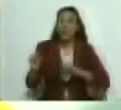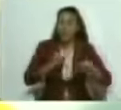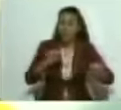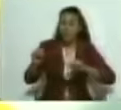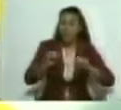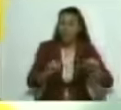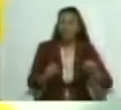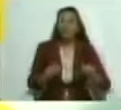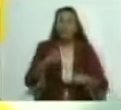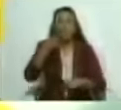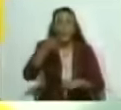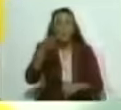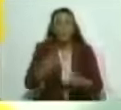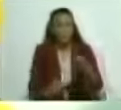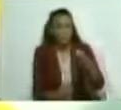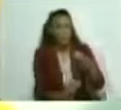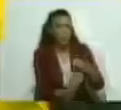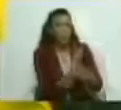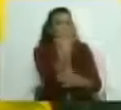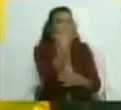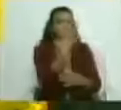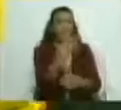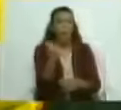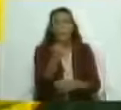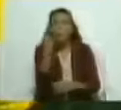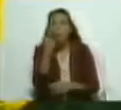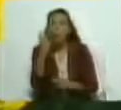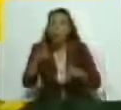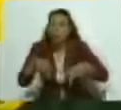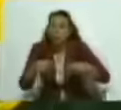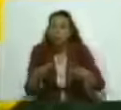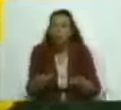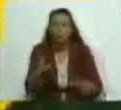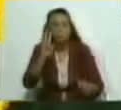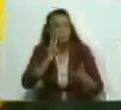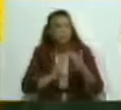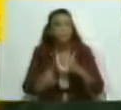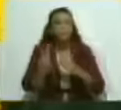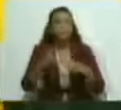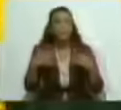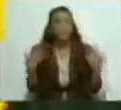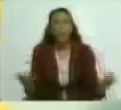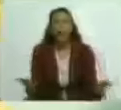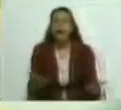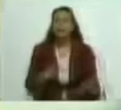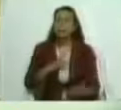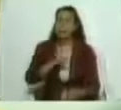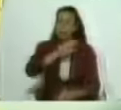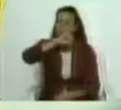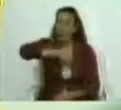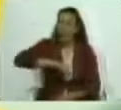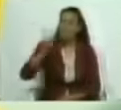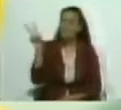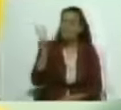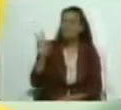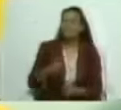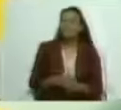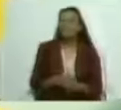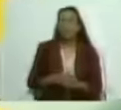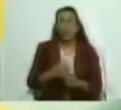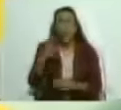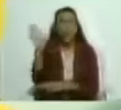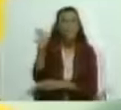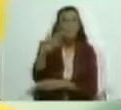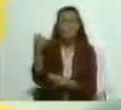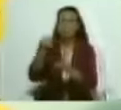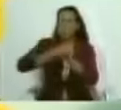movimiento que insurgió precisamente en la búsqueda de una visión profundamente nacionalista, con unas banderas